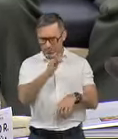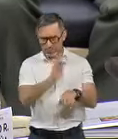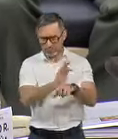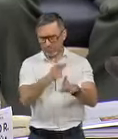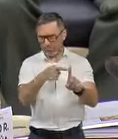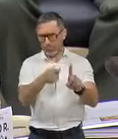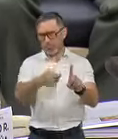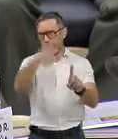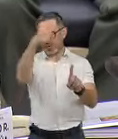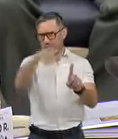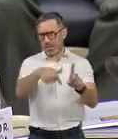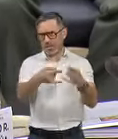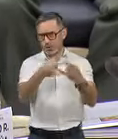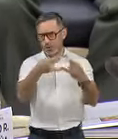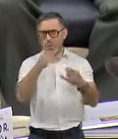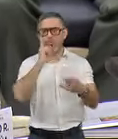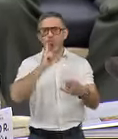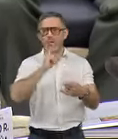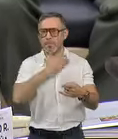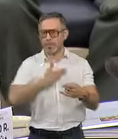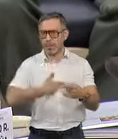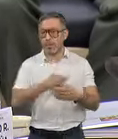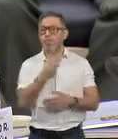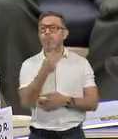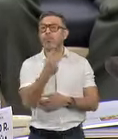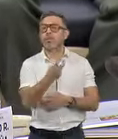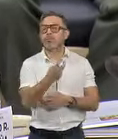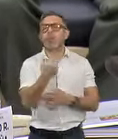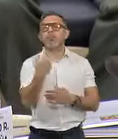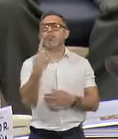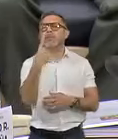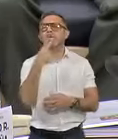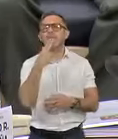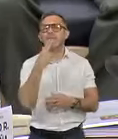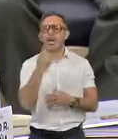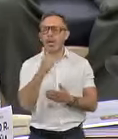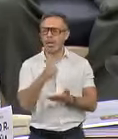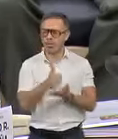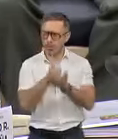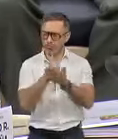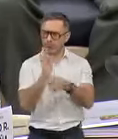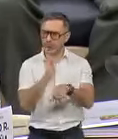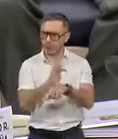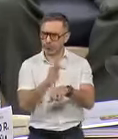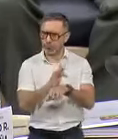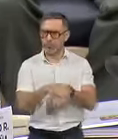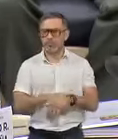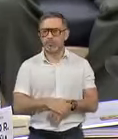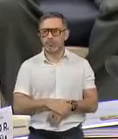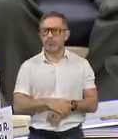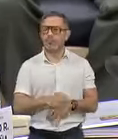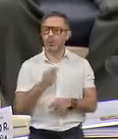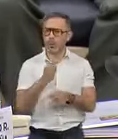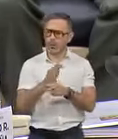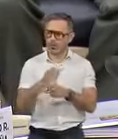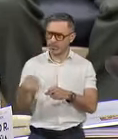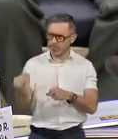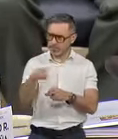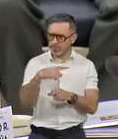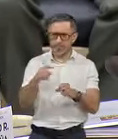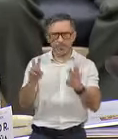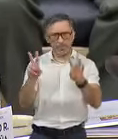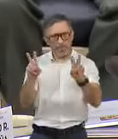muy importante porque va a ayudar no solo a esto que aquí se está presentando, estas preocupaciones sobre